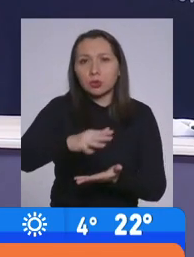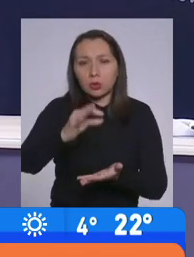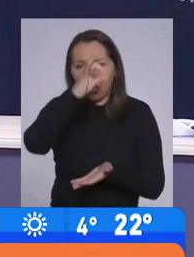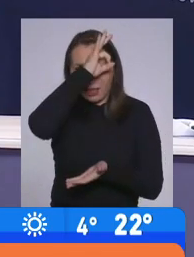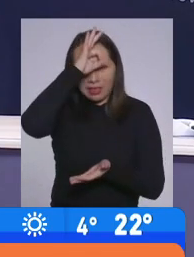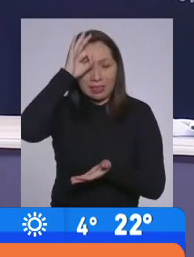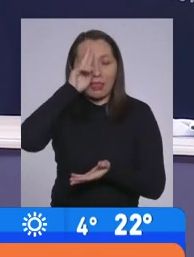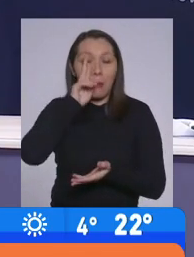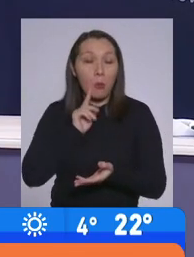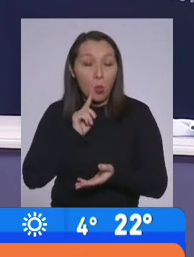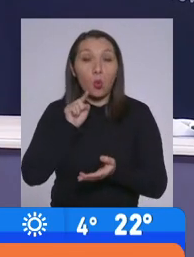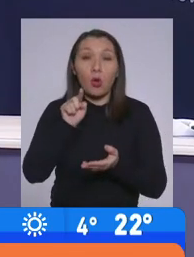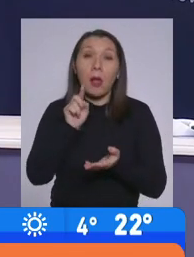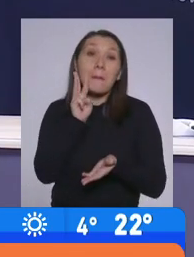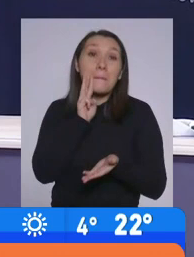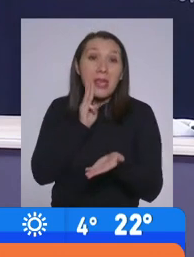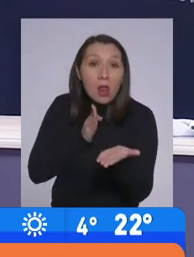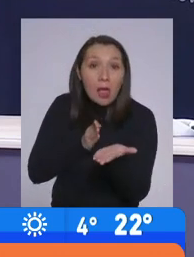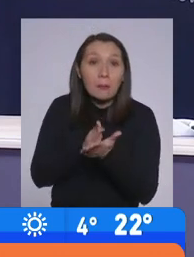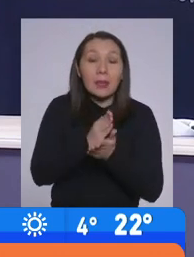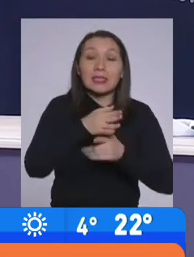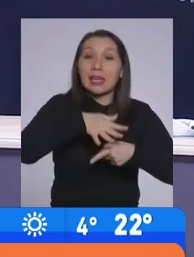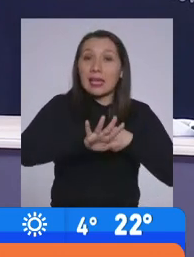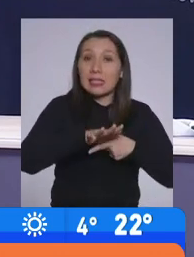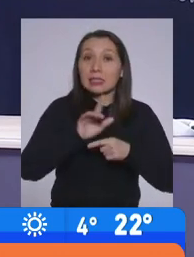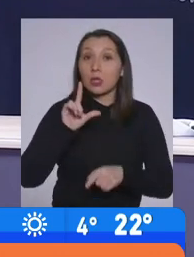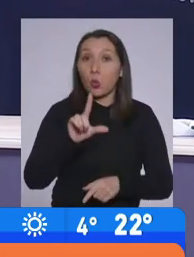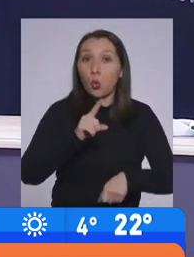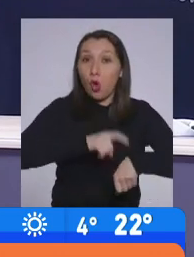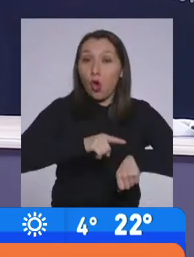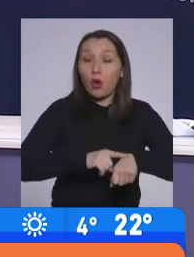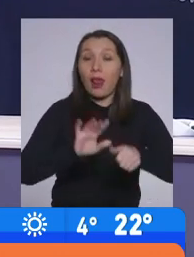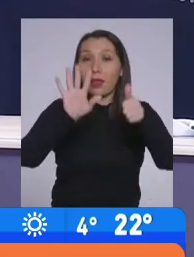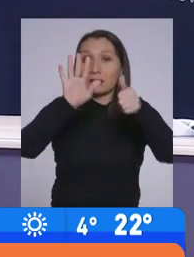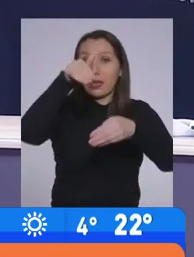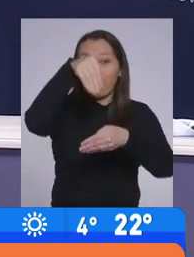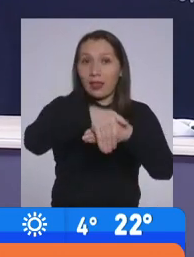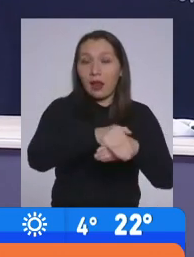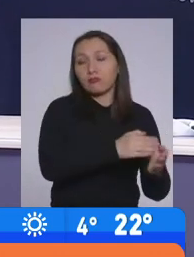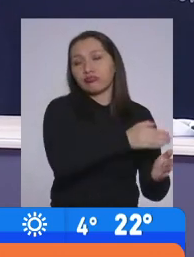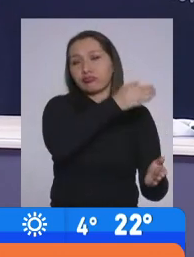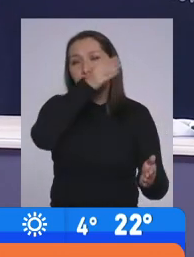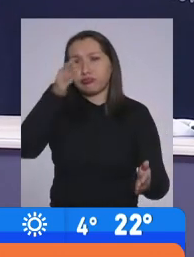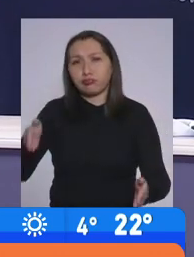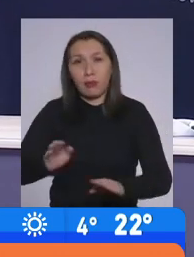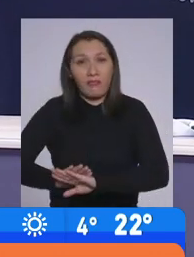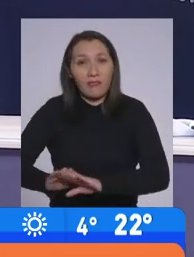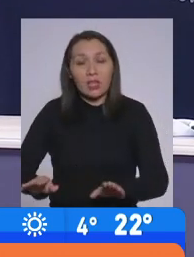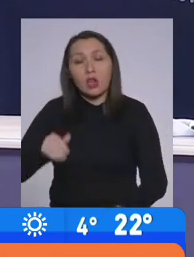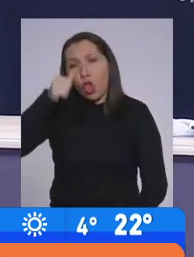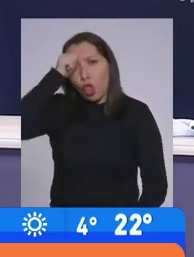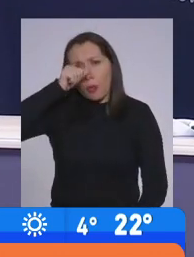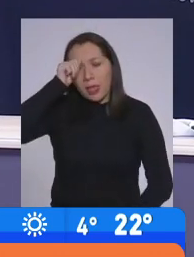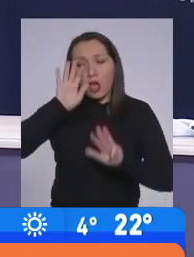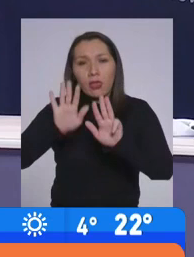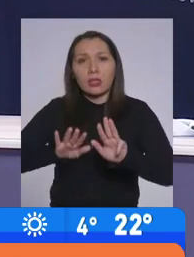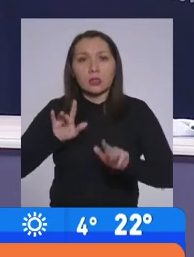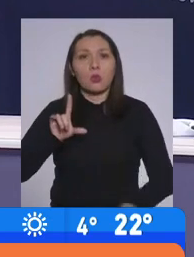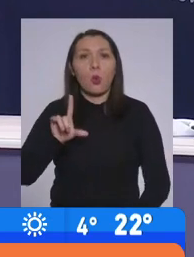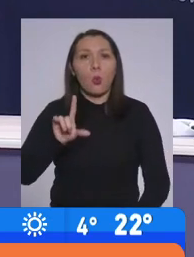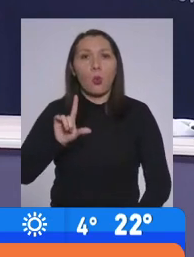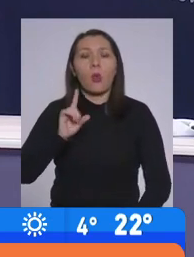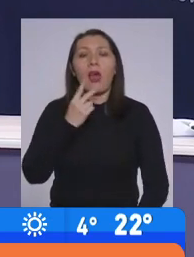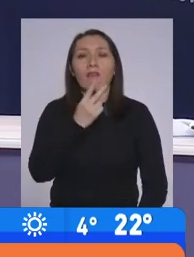en temuco desde el día miércoles 15 de julio a las 18 horas hasta el día domingo 19 de julio a las